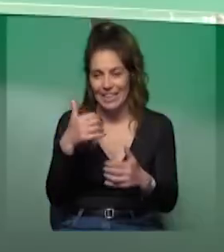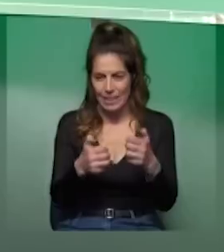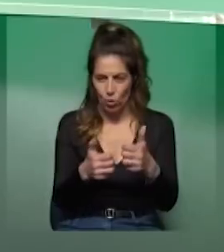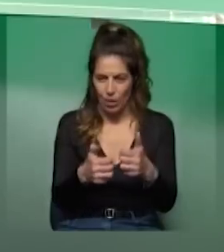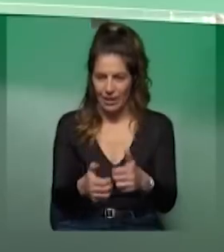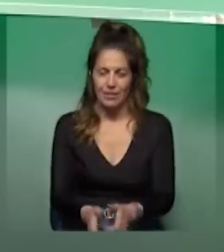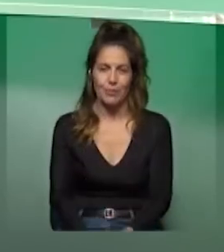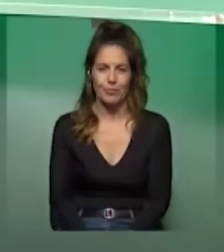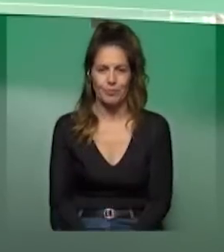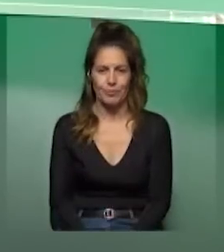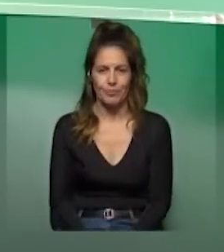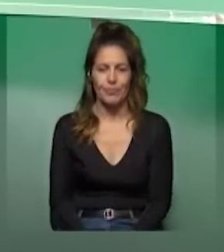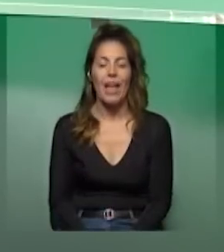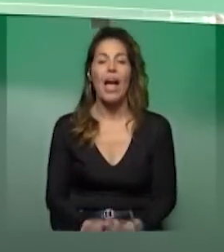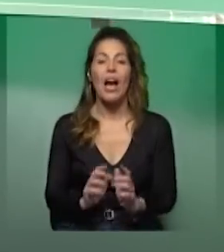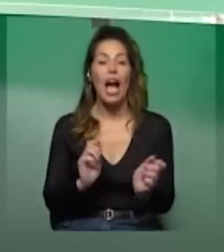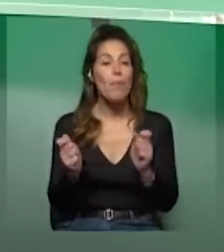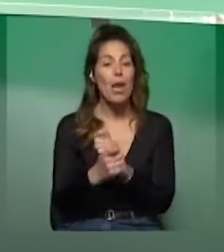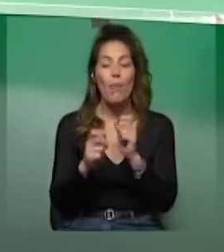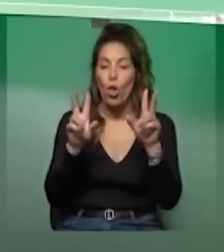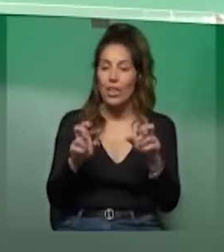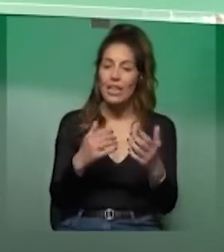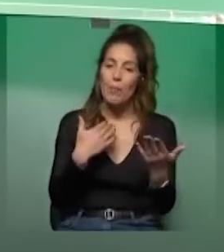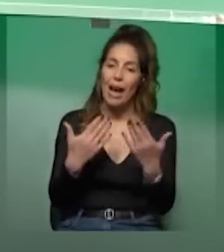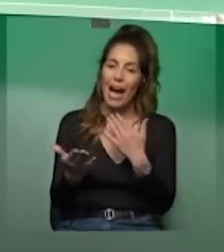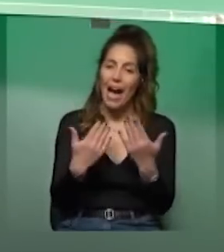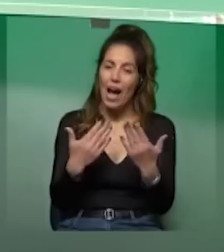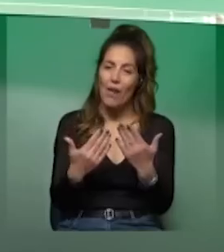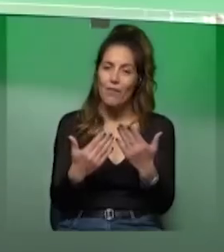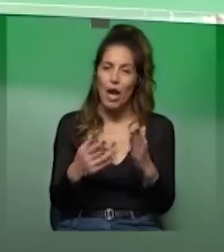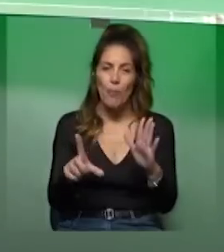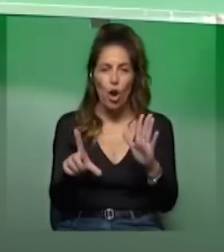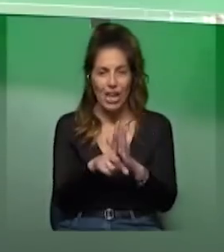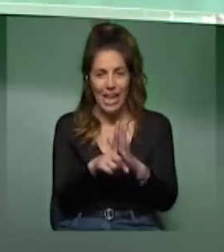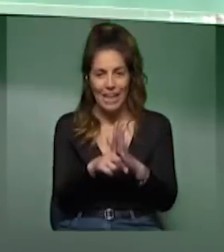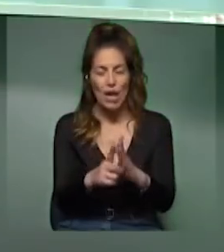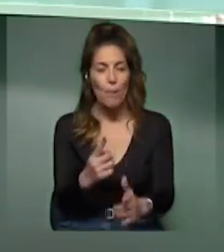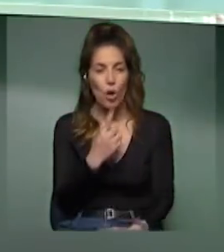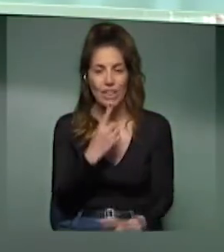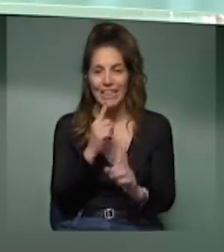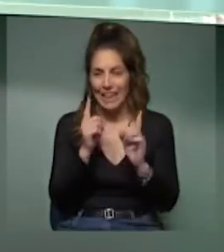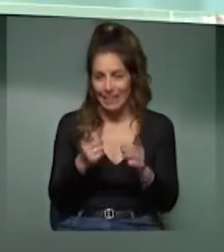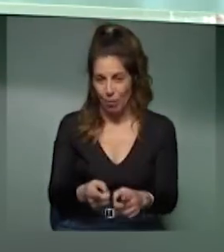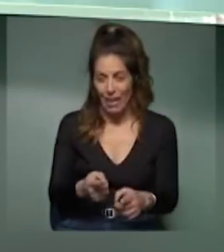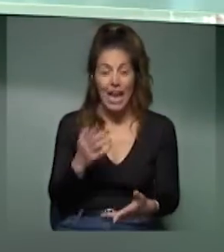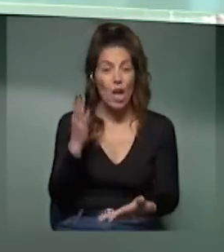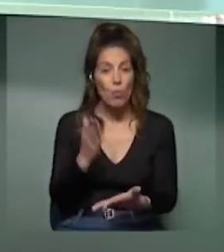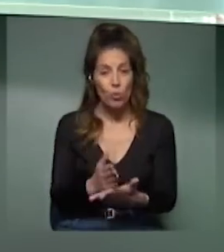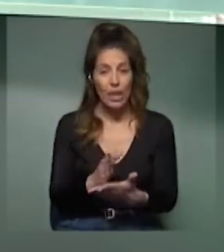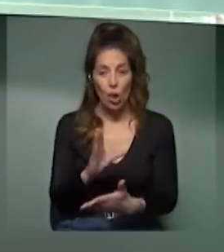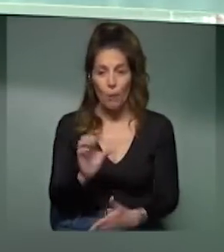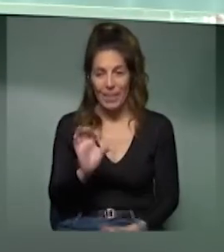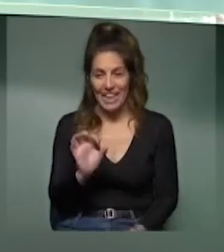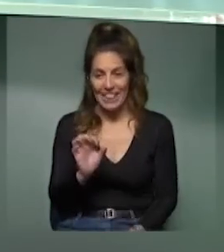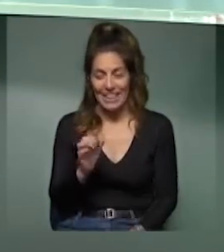iOS y cambiamos ahora de tema volvemos a hablar un poco de ley y un poco de política también porque los imputados Gustavo penadés y